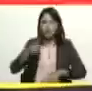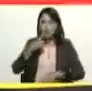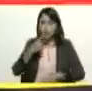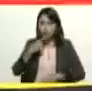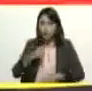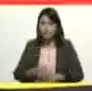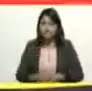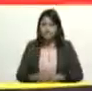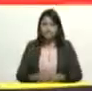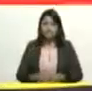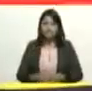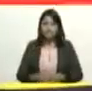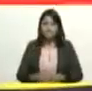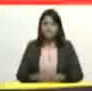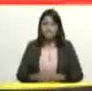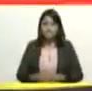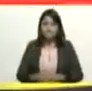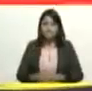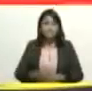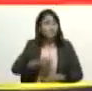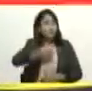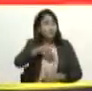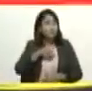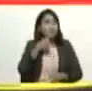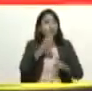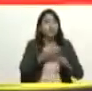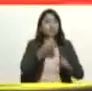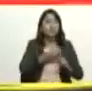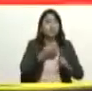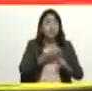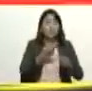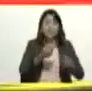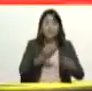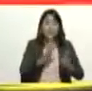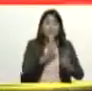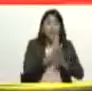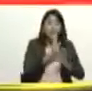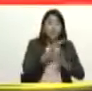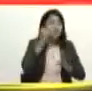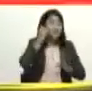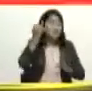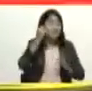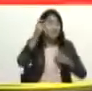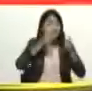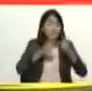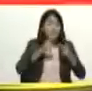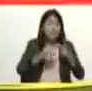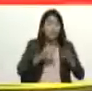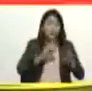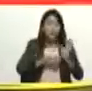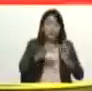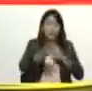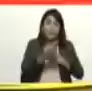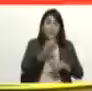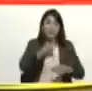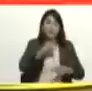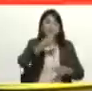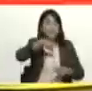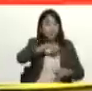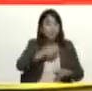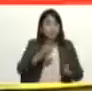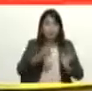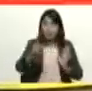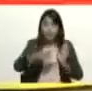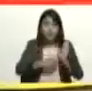estaremos nosotros luchando por defender el legado del comandante Chávez, cumpliendo la instrucción que usted ha dado, presidente, que ha estado al frente de esta